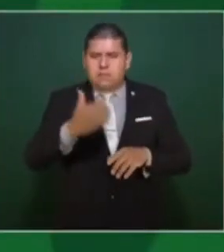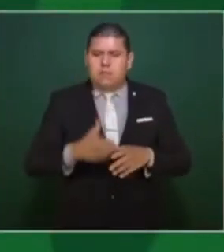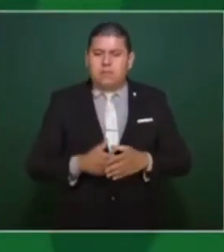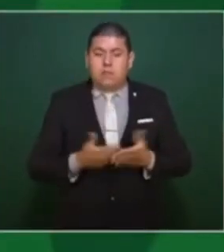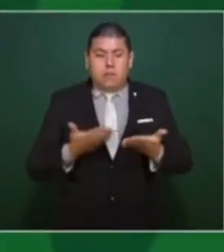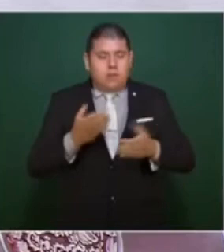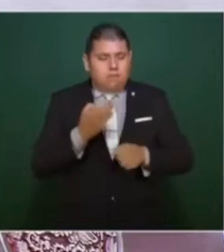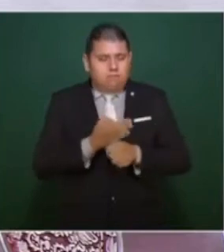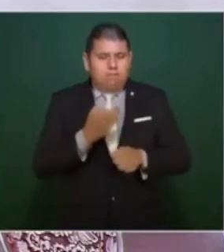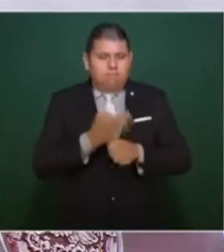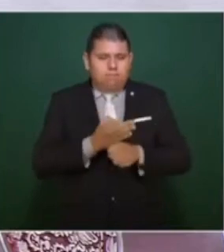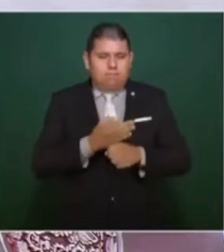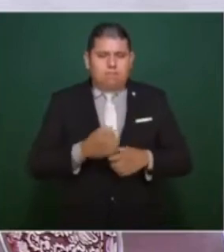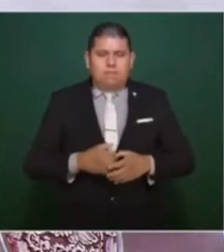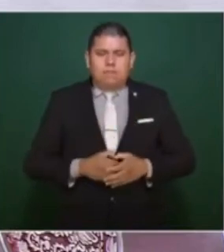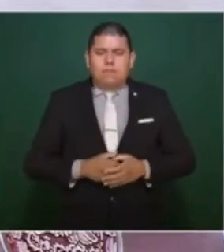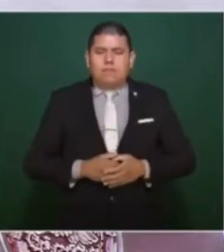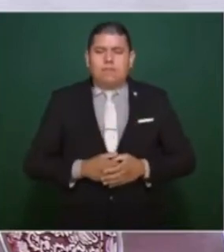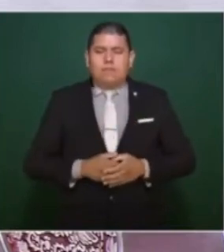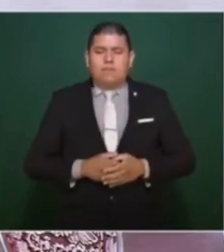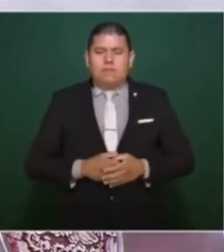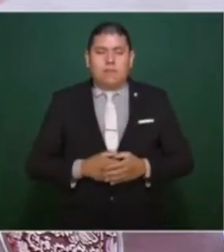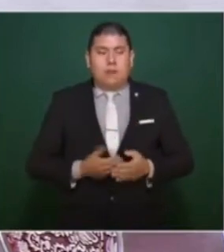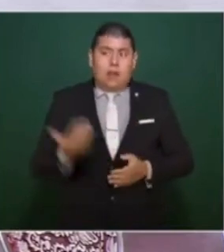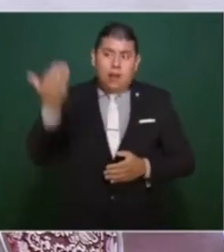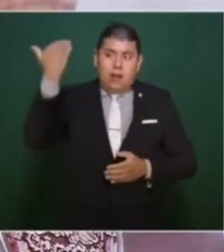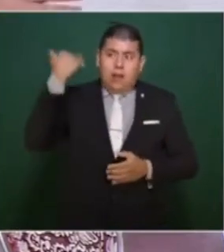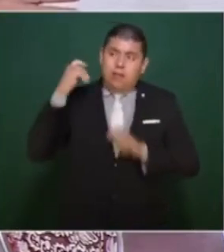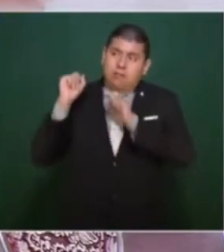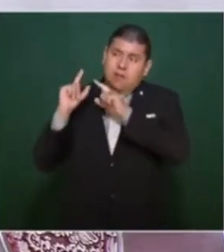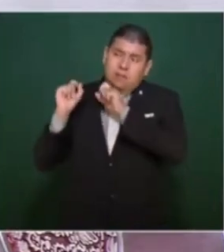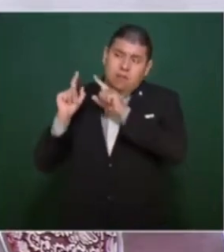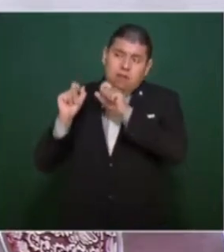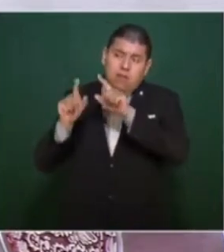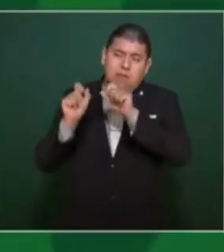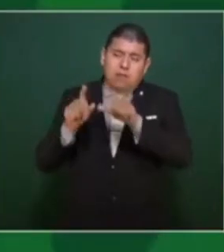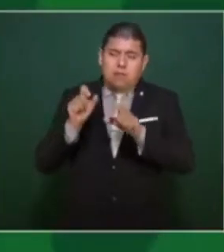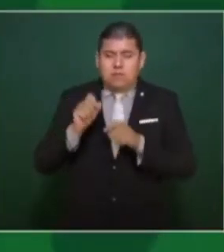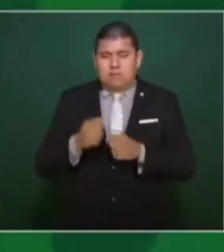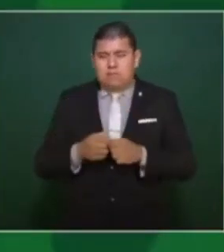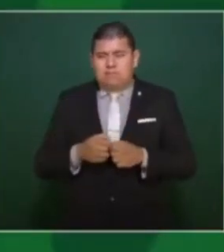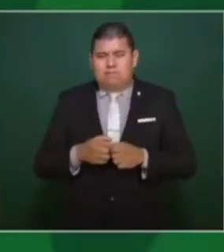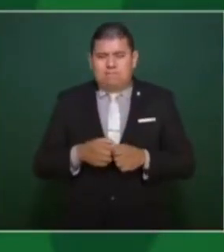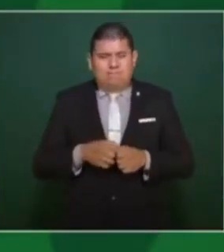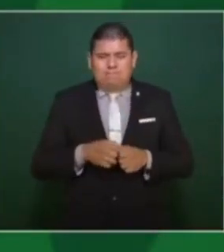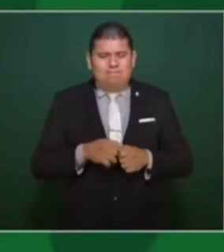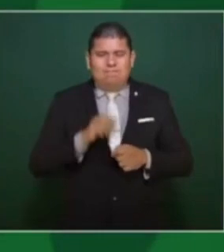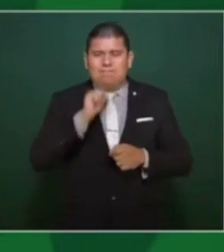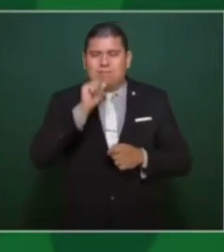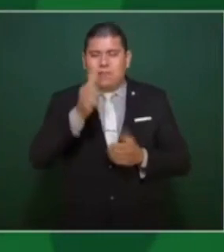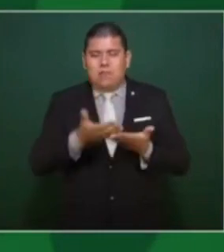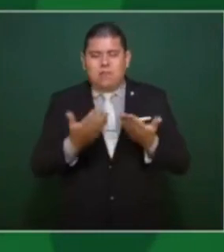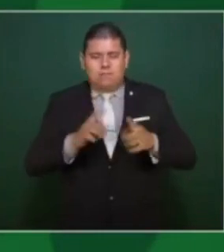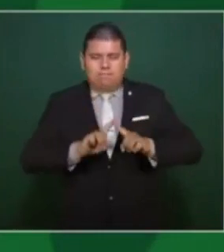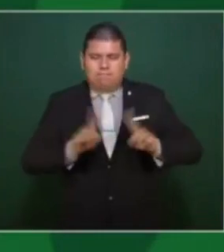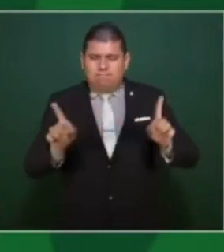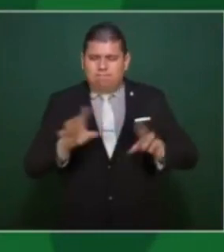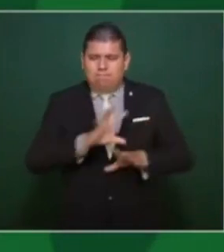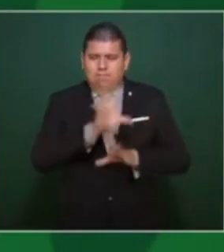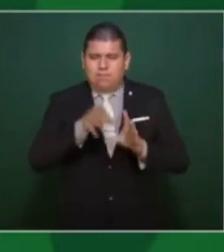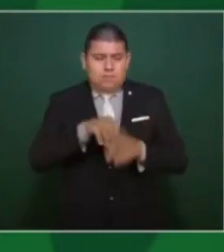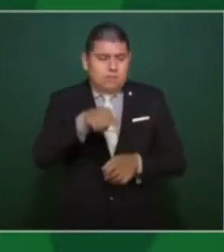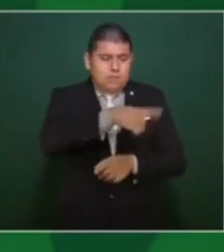está sucediendo ahora a lo que pasaba durante el periodo neoliberal. No